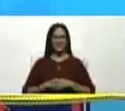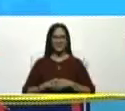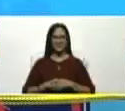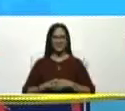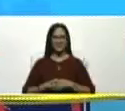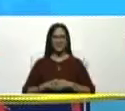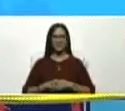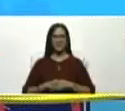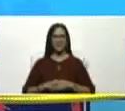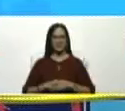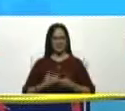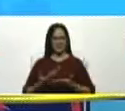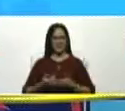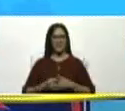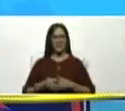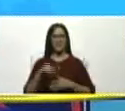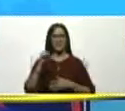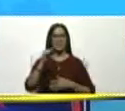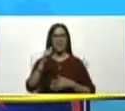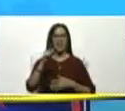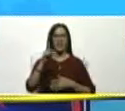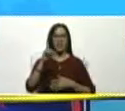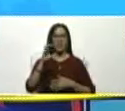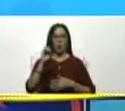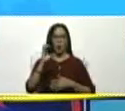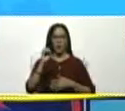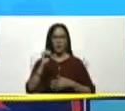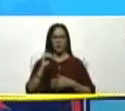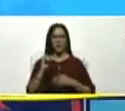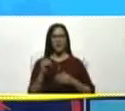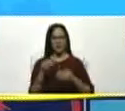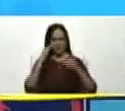Salvador, danos un saludo, Salvador.